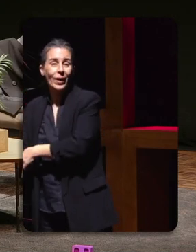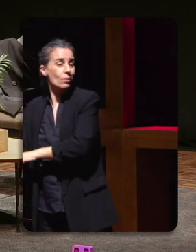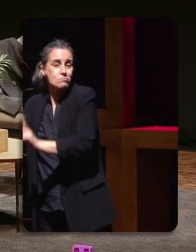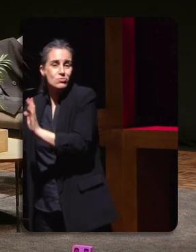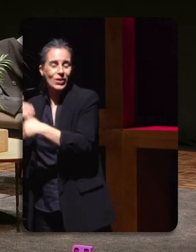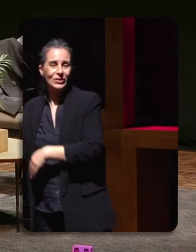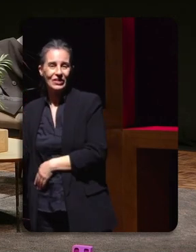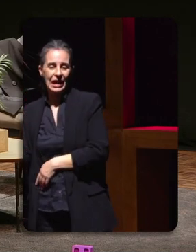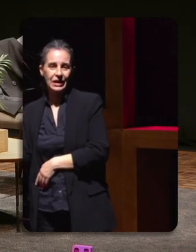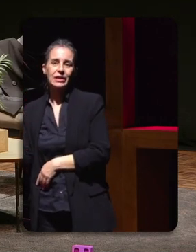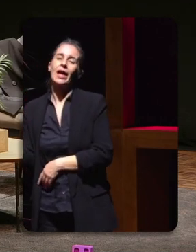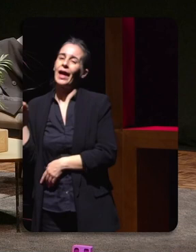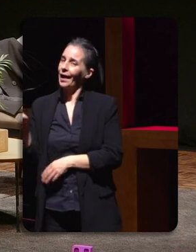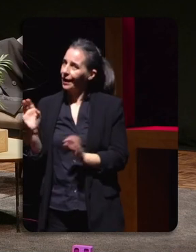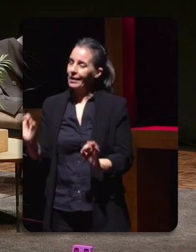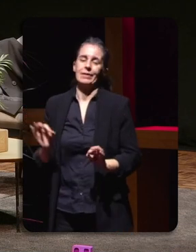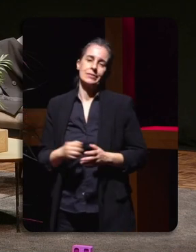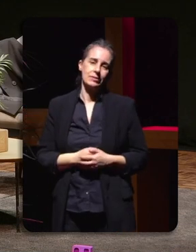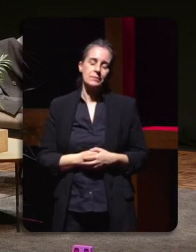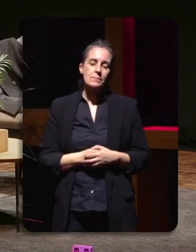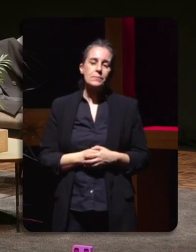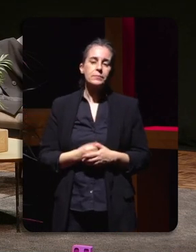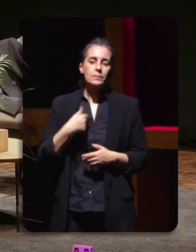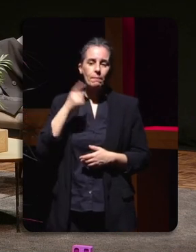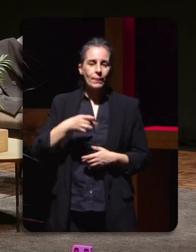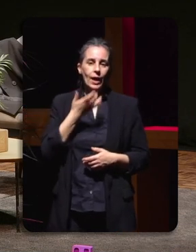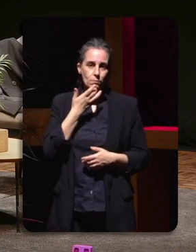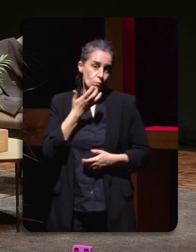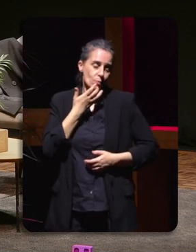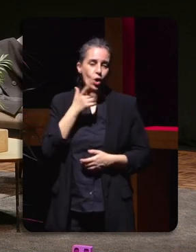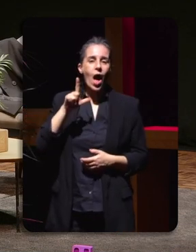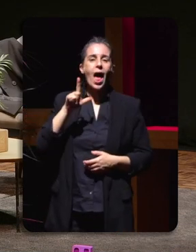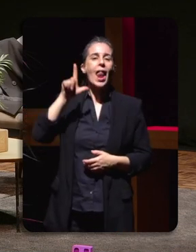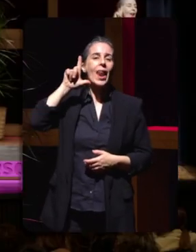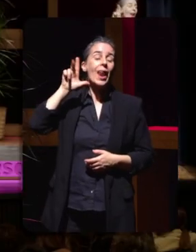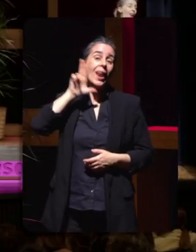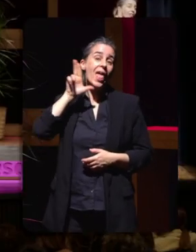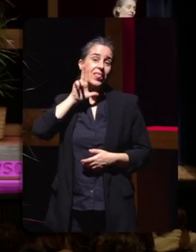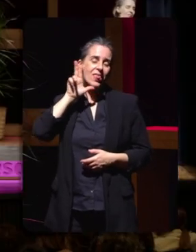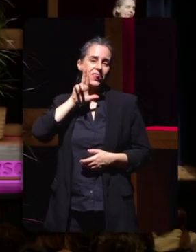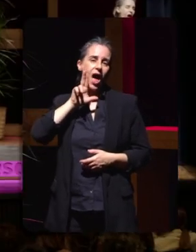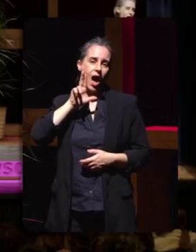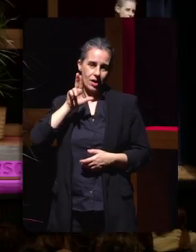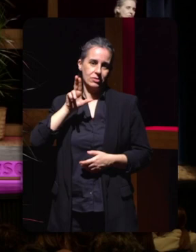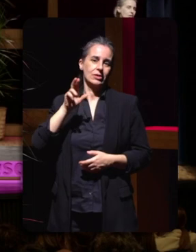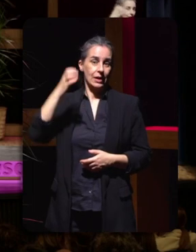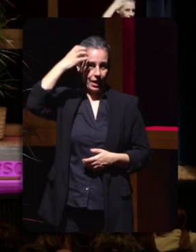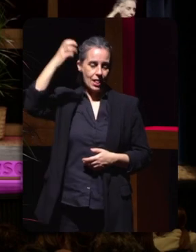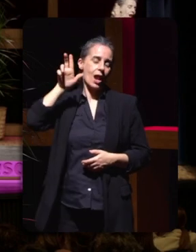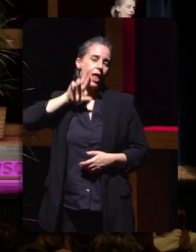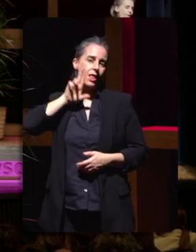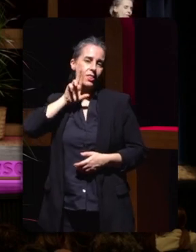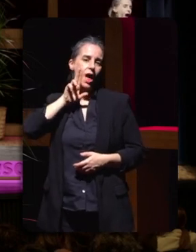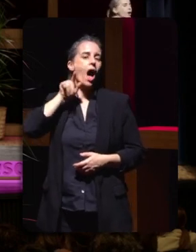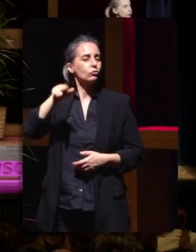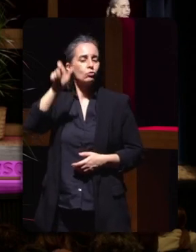y yo siempre Pongo aquí el mismo ejemplo imaginaros que nuestra Leticia Ortiz fuera una mujer gestante súper generosa Y entonces